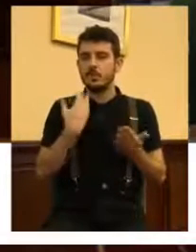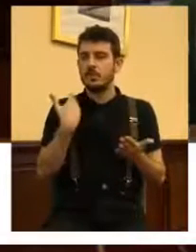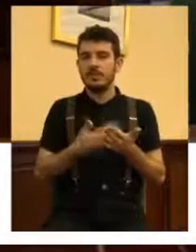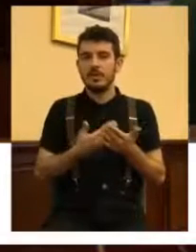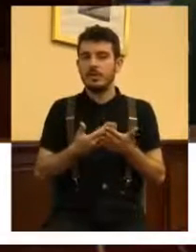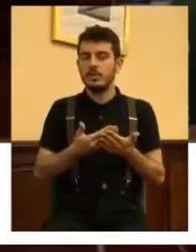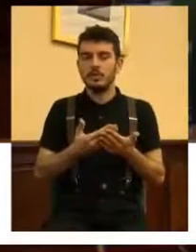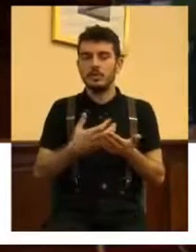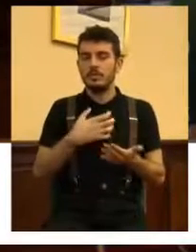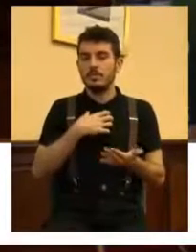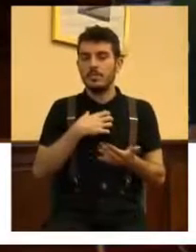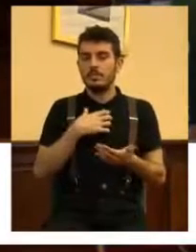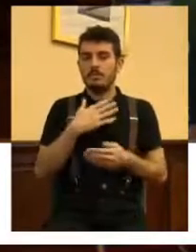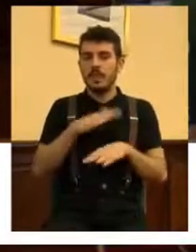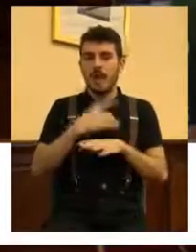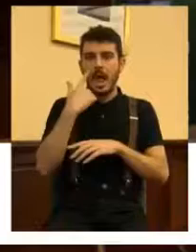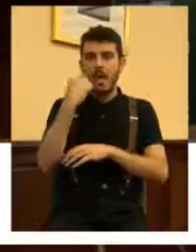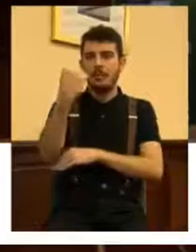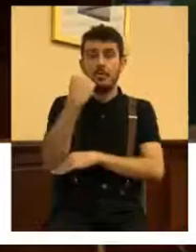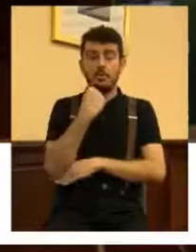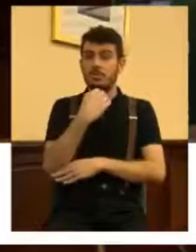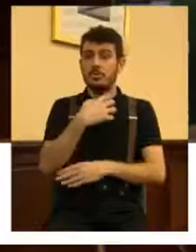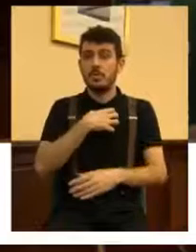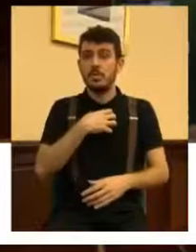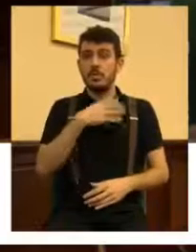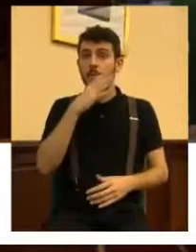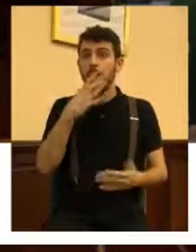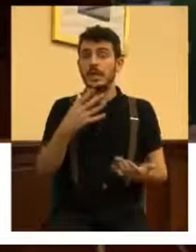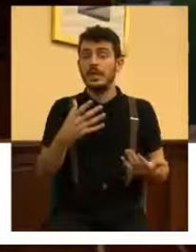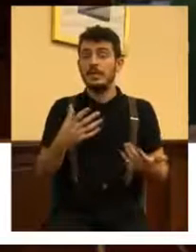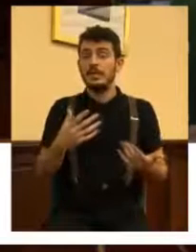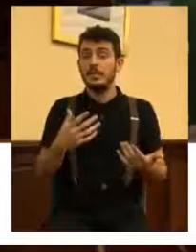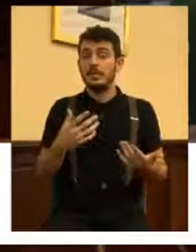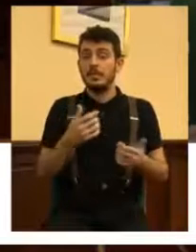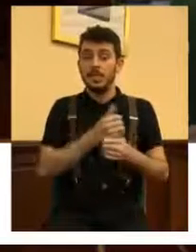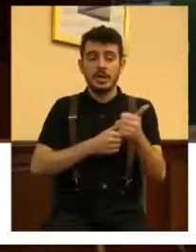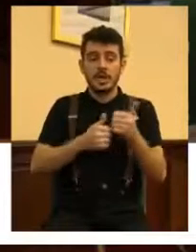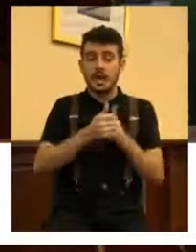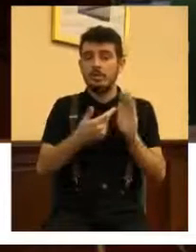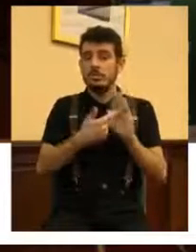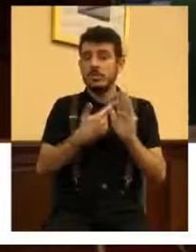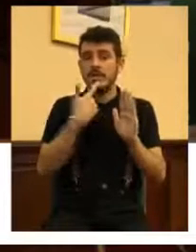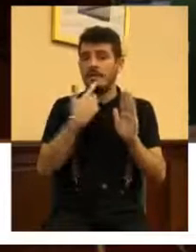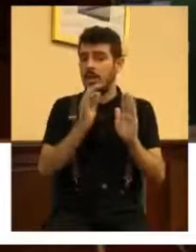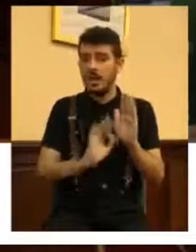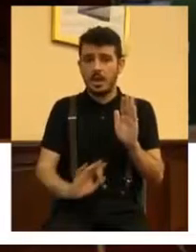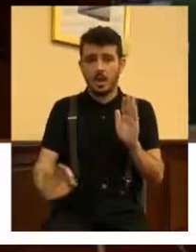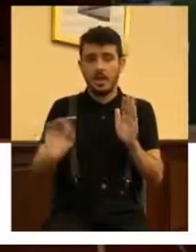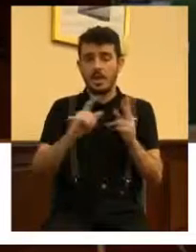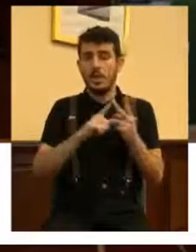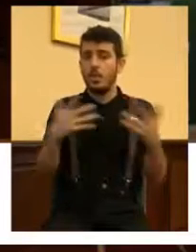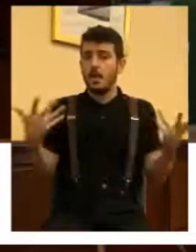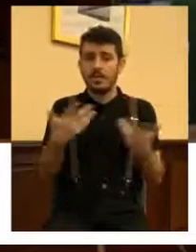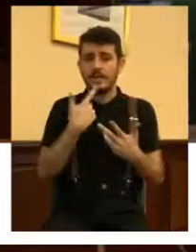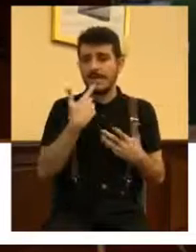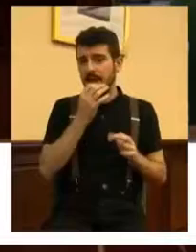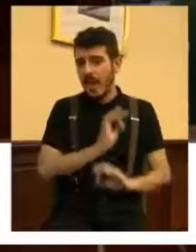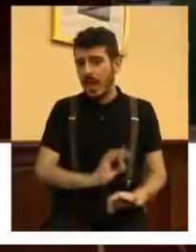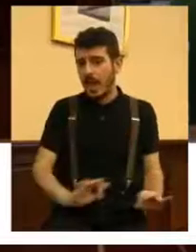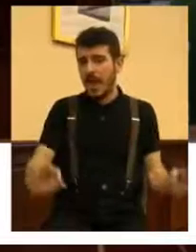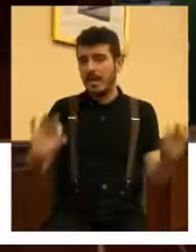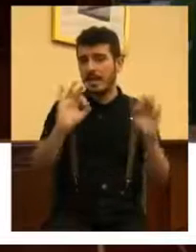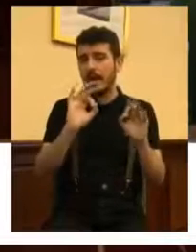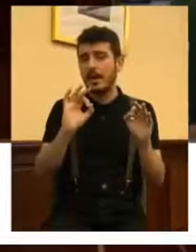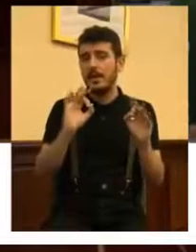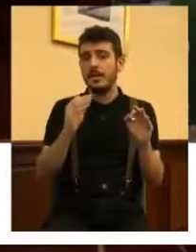no apoyar esta iniciativa, porque no lo establece como prioritario, no lo establece como urgente, no pide